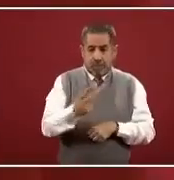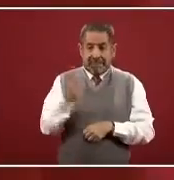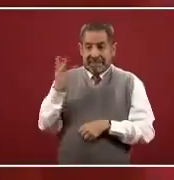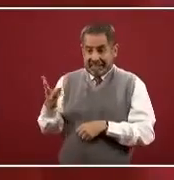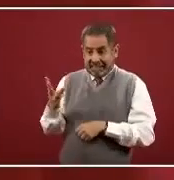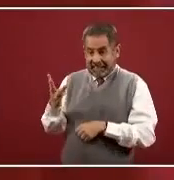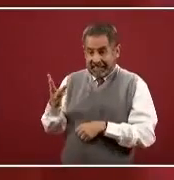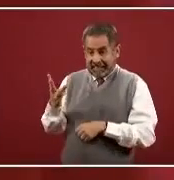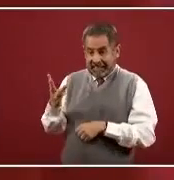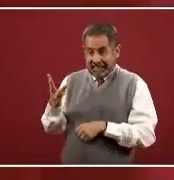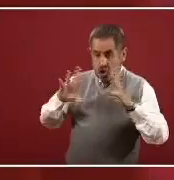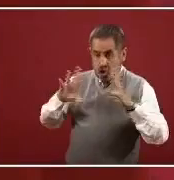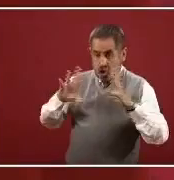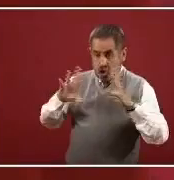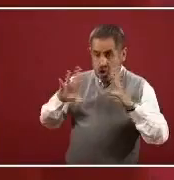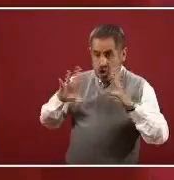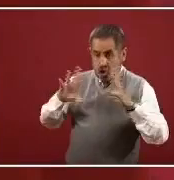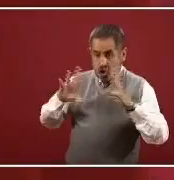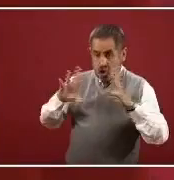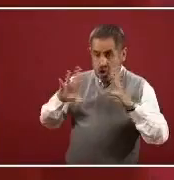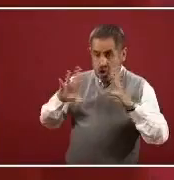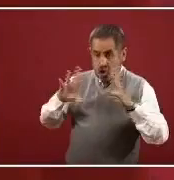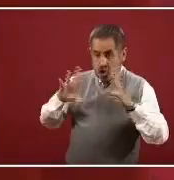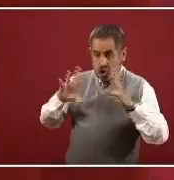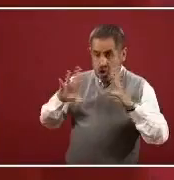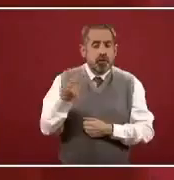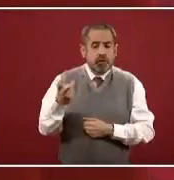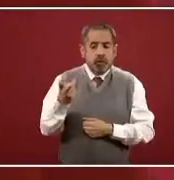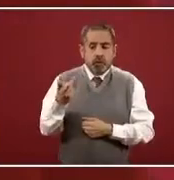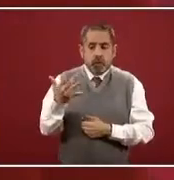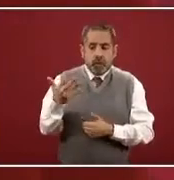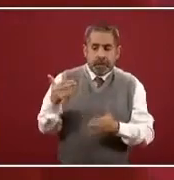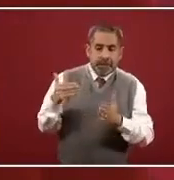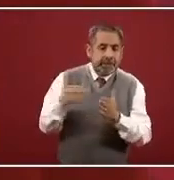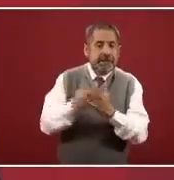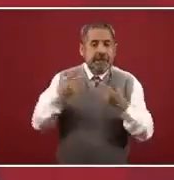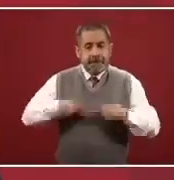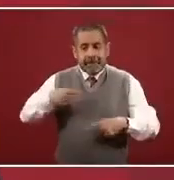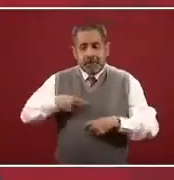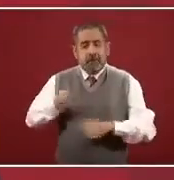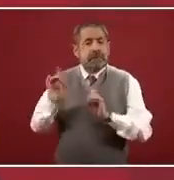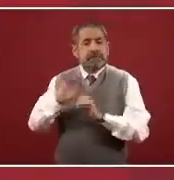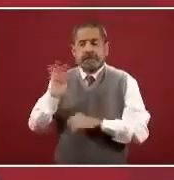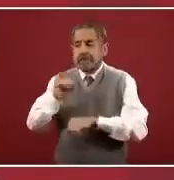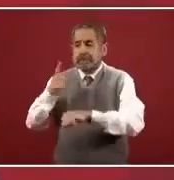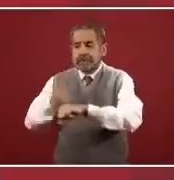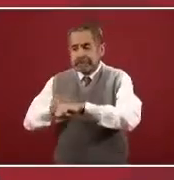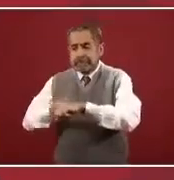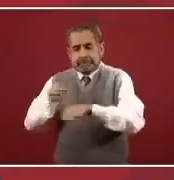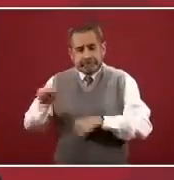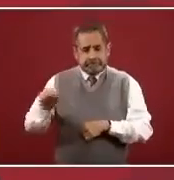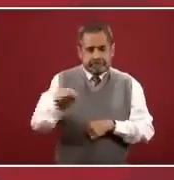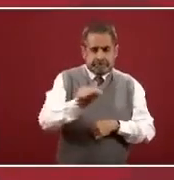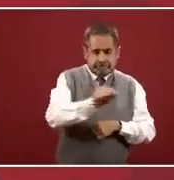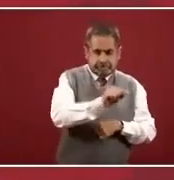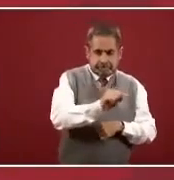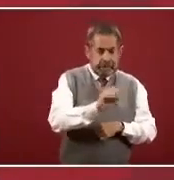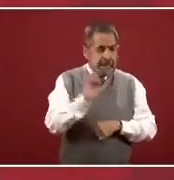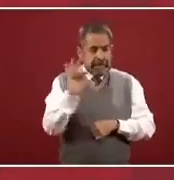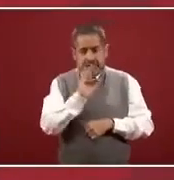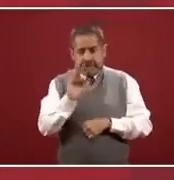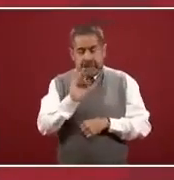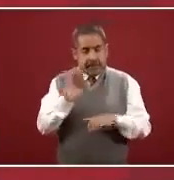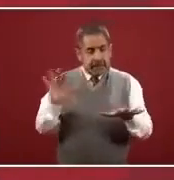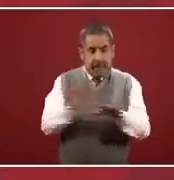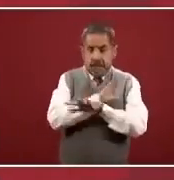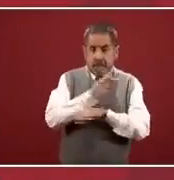todo el escenario 3, con 250,000 potenciales casos. Si esto se modifica, si vemos que la curva es